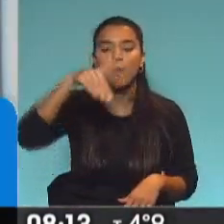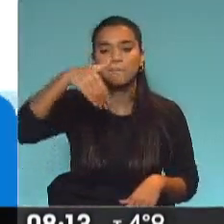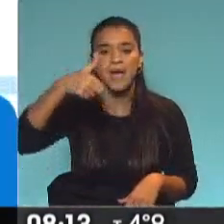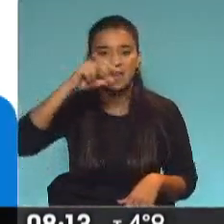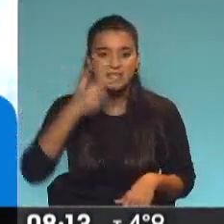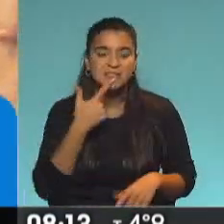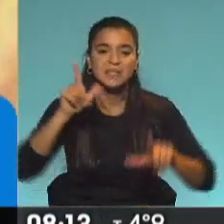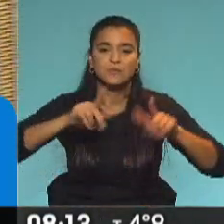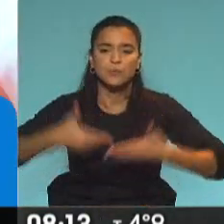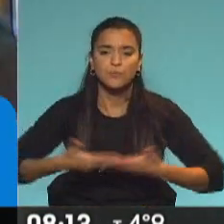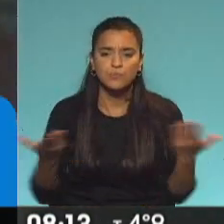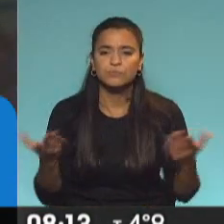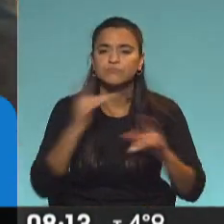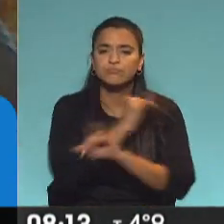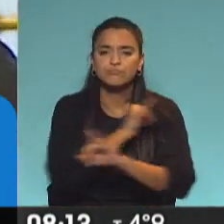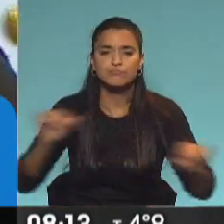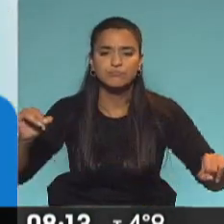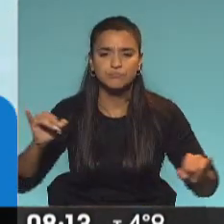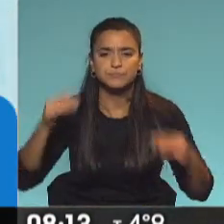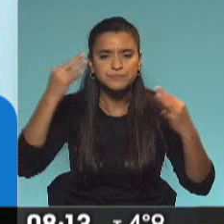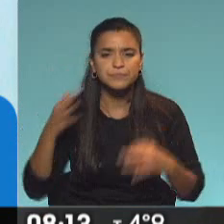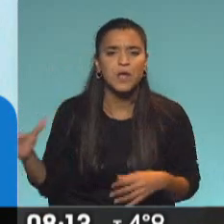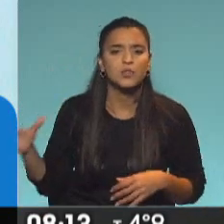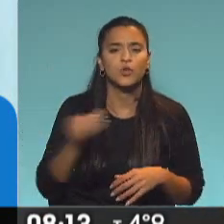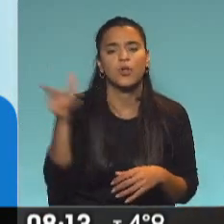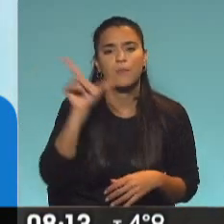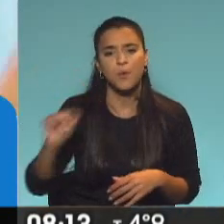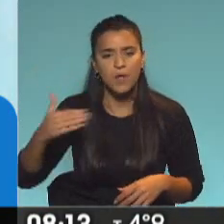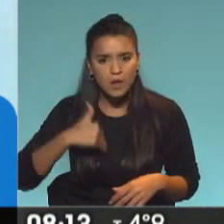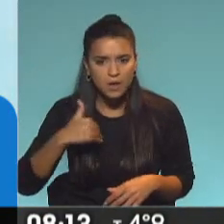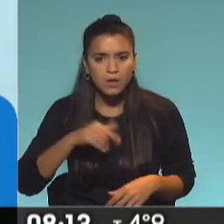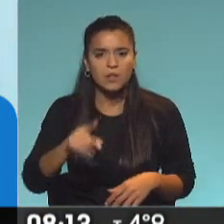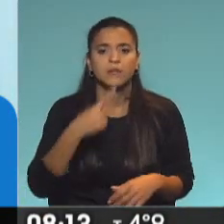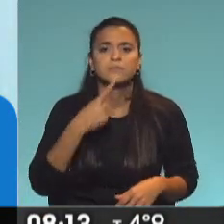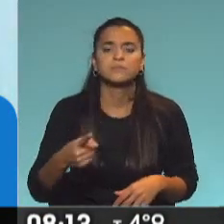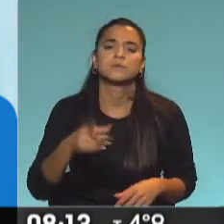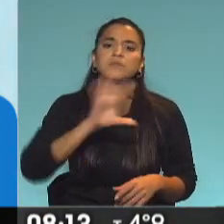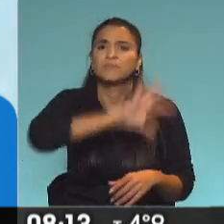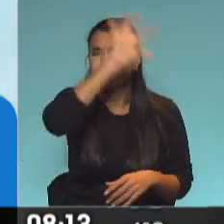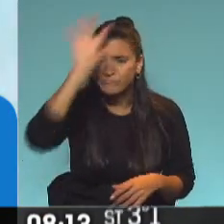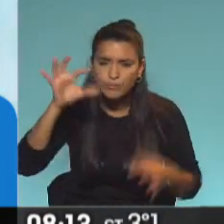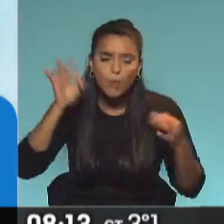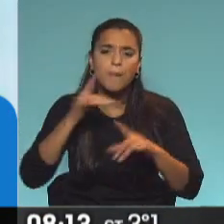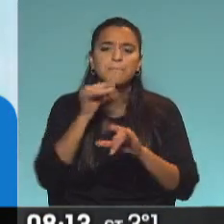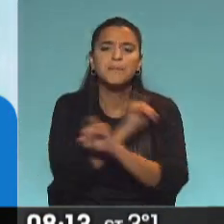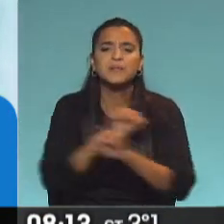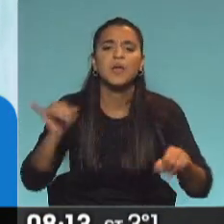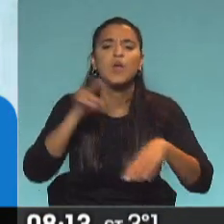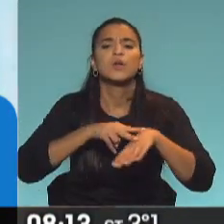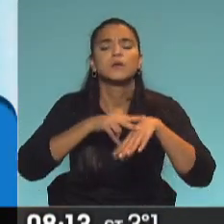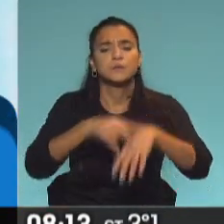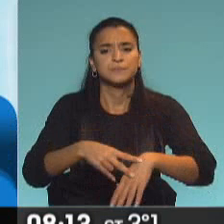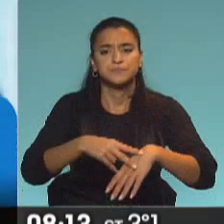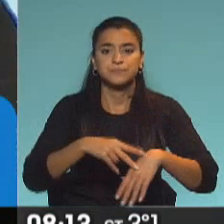por la televisión pública, un mensaje que llega absolutamente a toda la República Argentina, a los parajes más remotos, con este mensaje, este consejo.